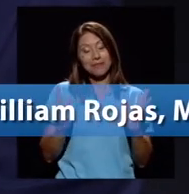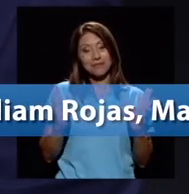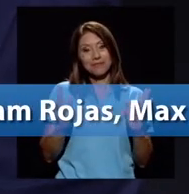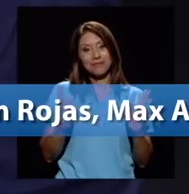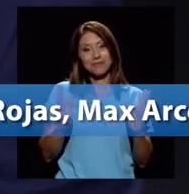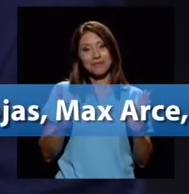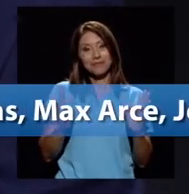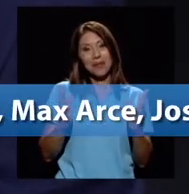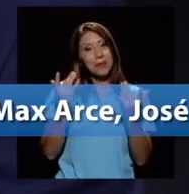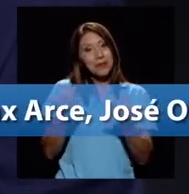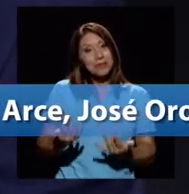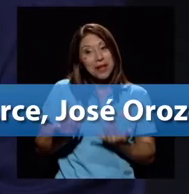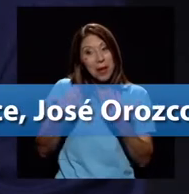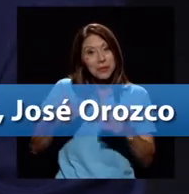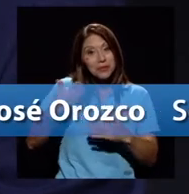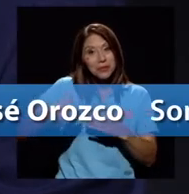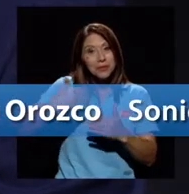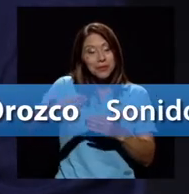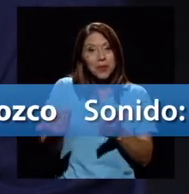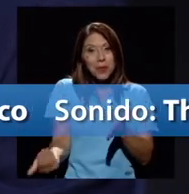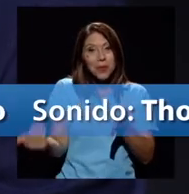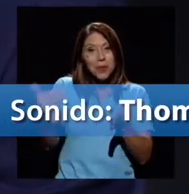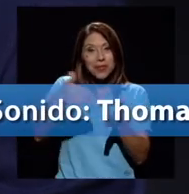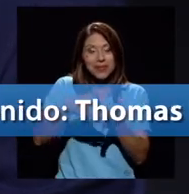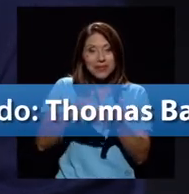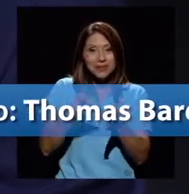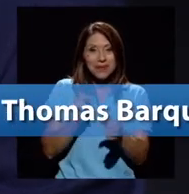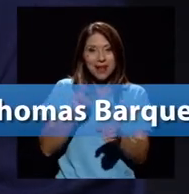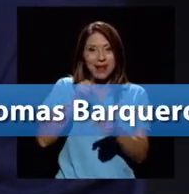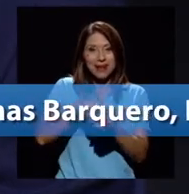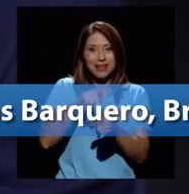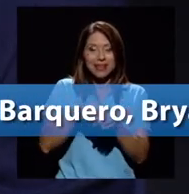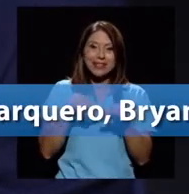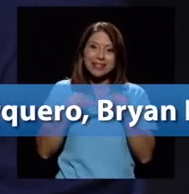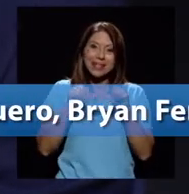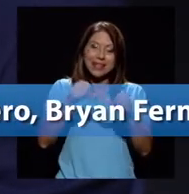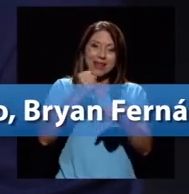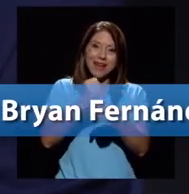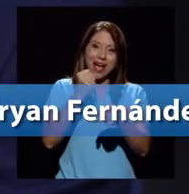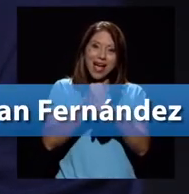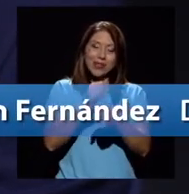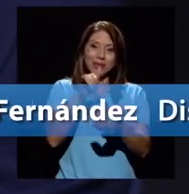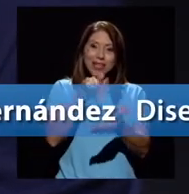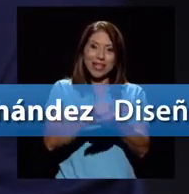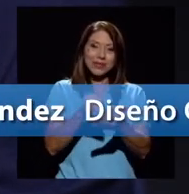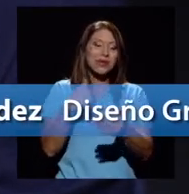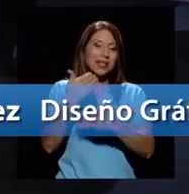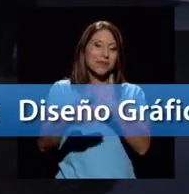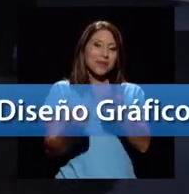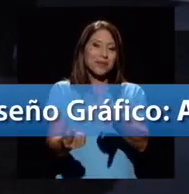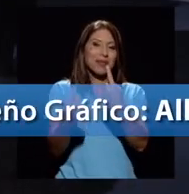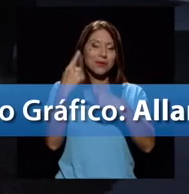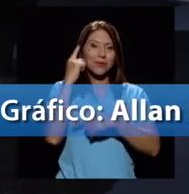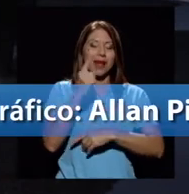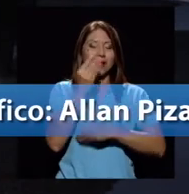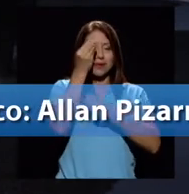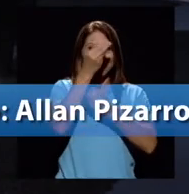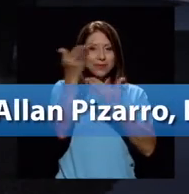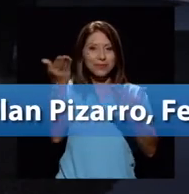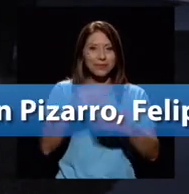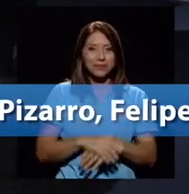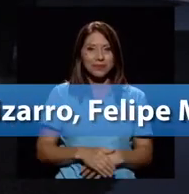Esperemos que volver a participar. Vamos a seguir trabajando en eso y volveremos. Doña Milagro. Seguir